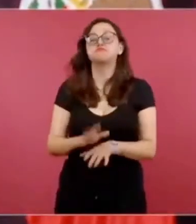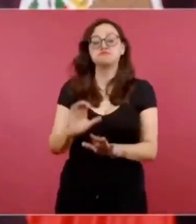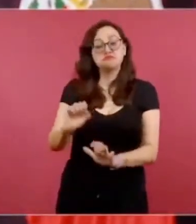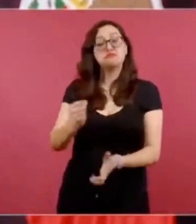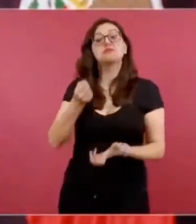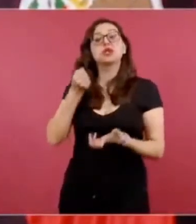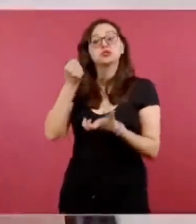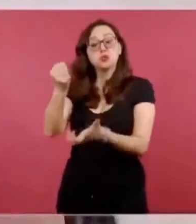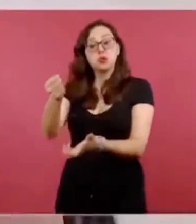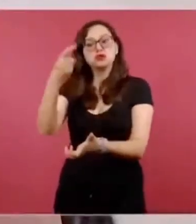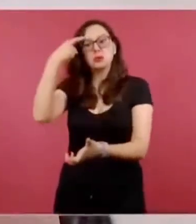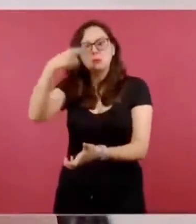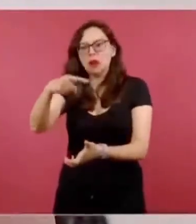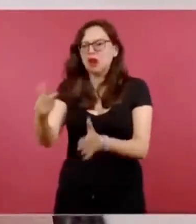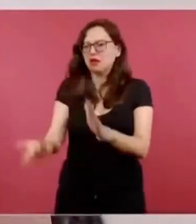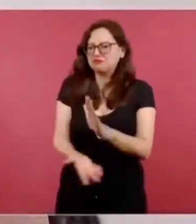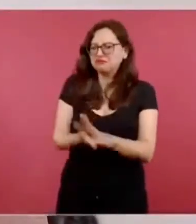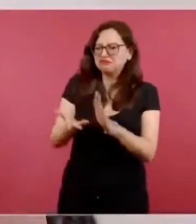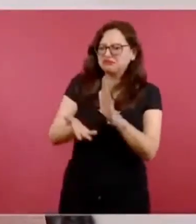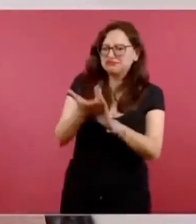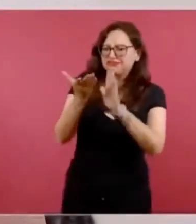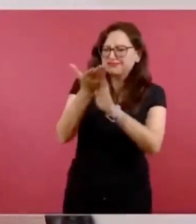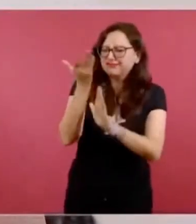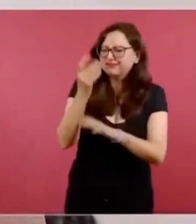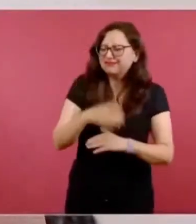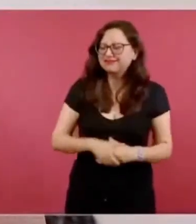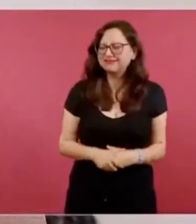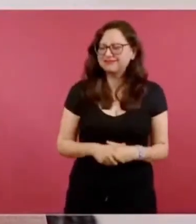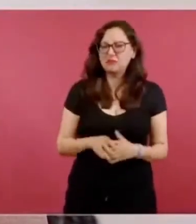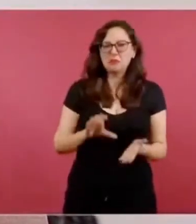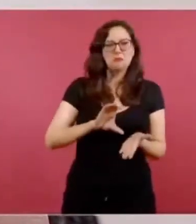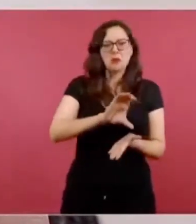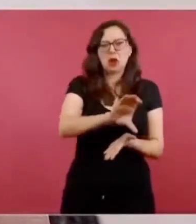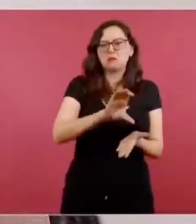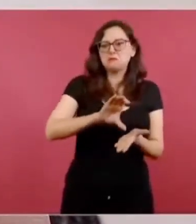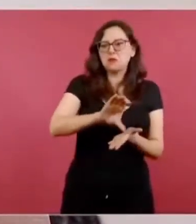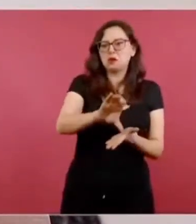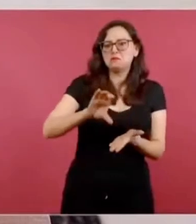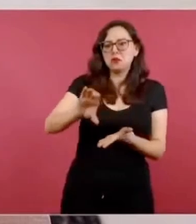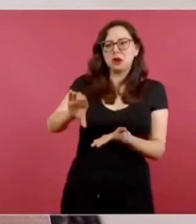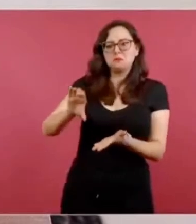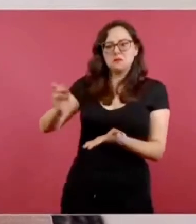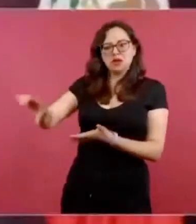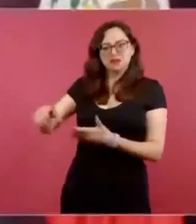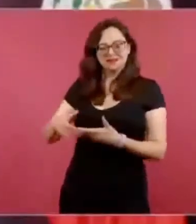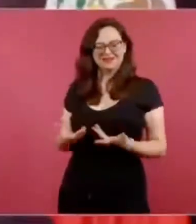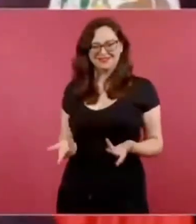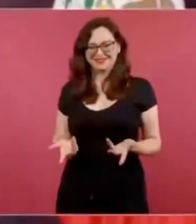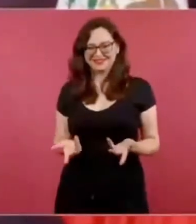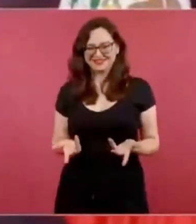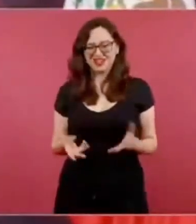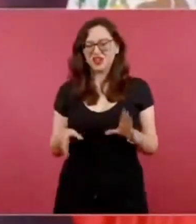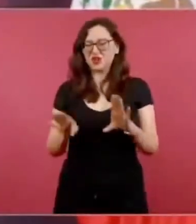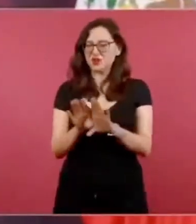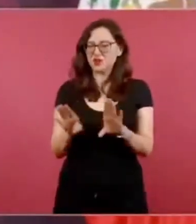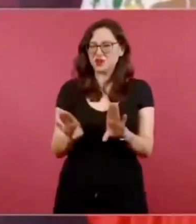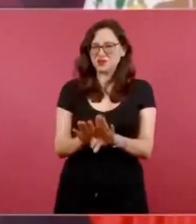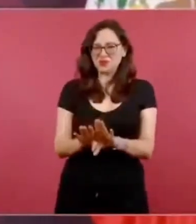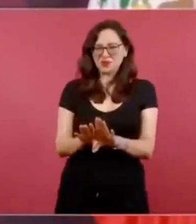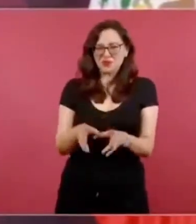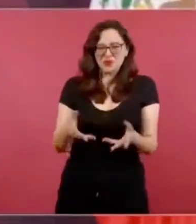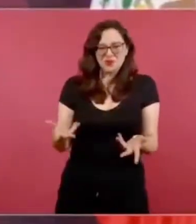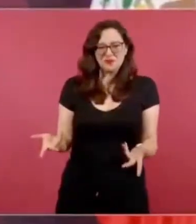pues les daban a los diputados sus oficios de inversión,